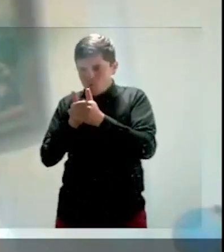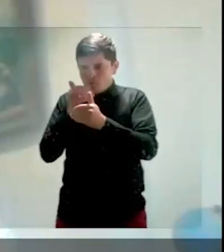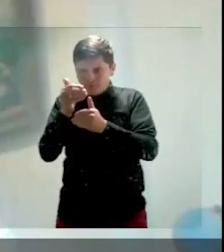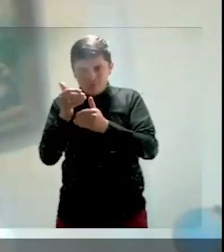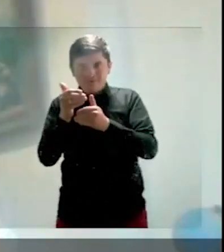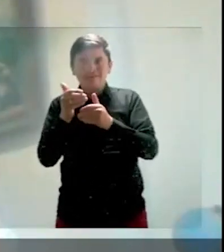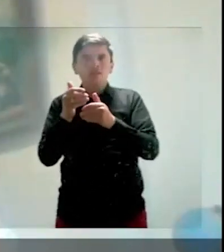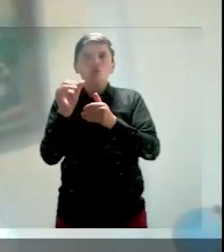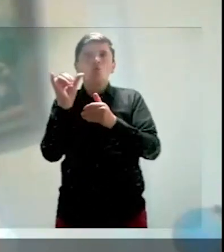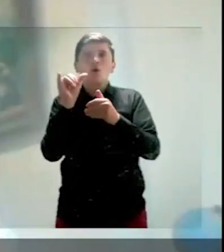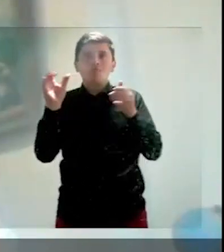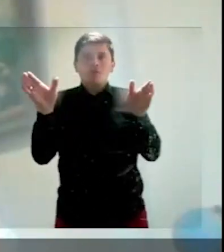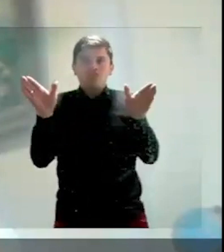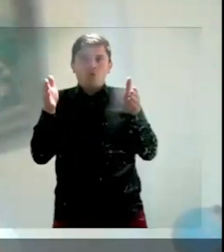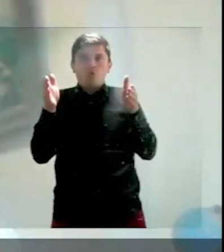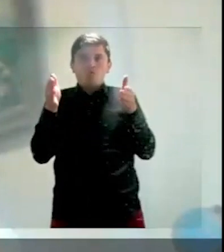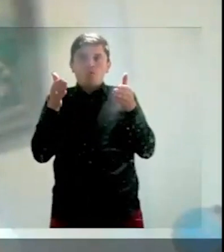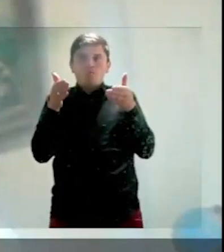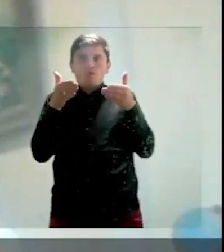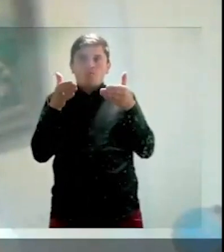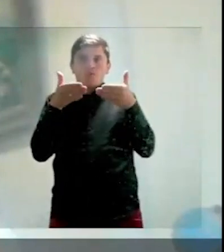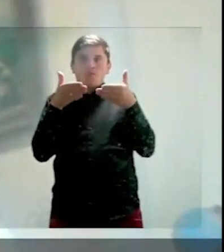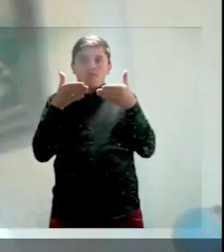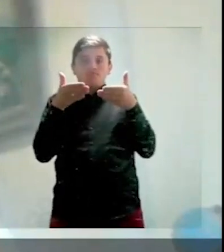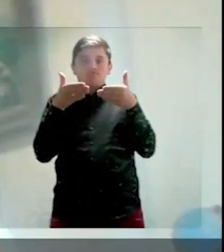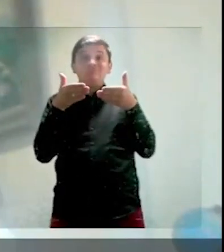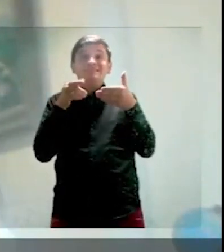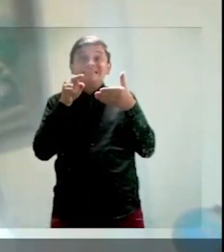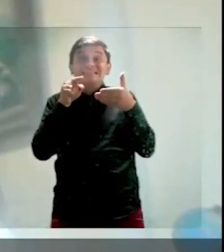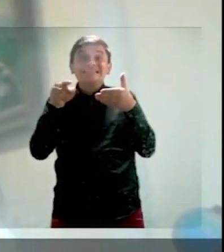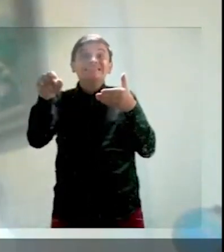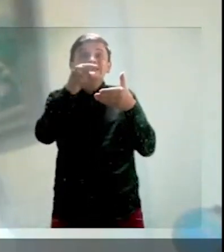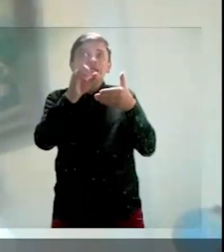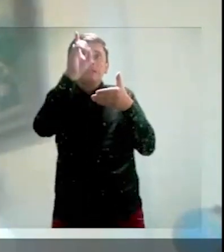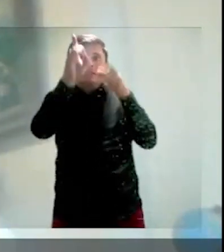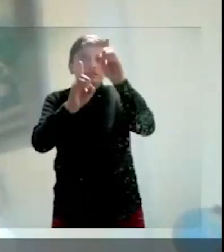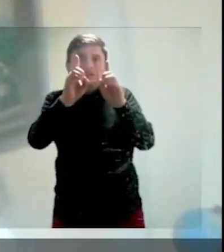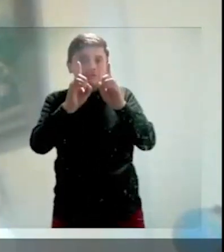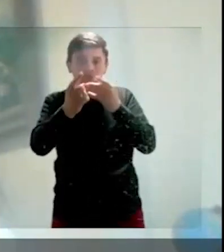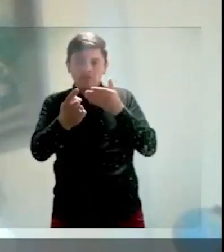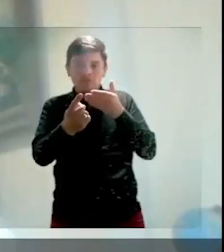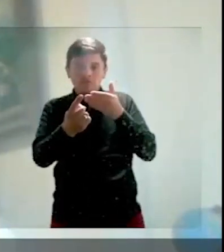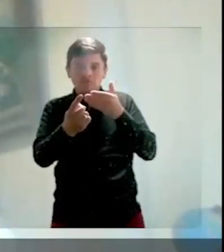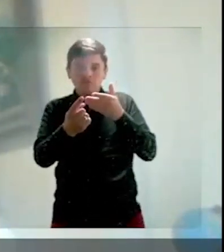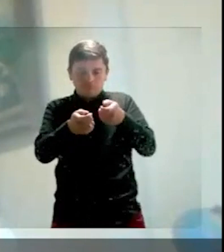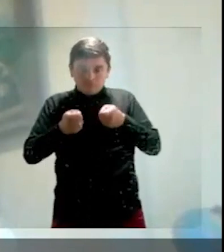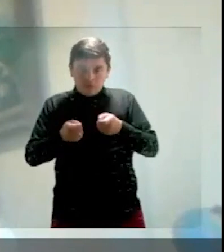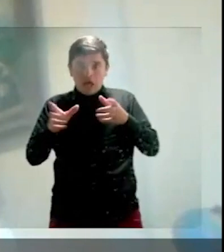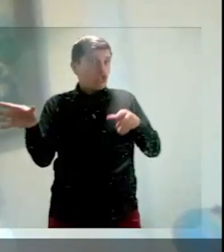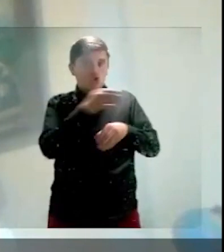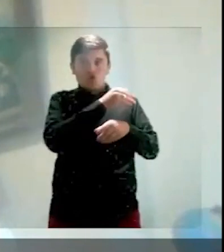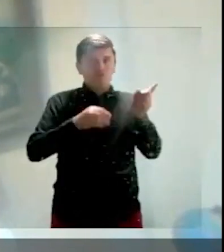cerrando la puerta para ese tipo de decisiones. Que lleguen